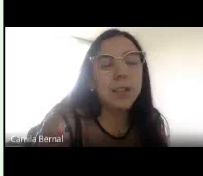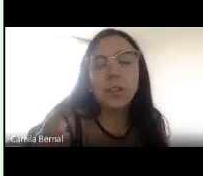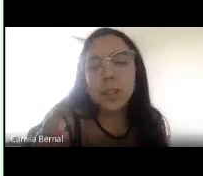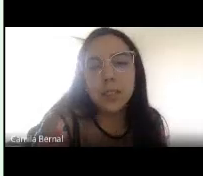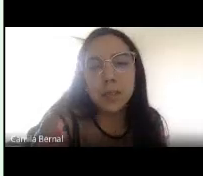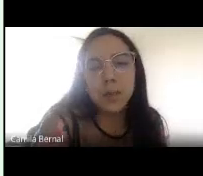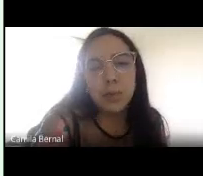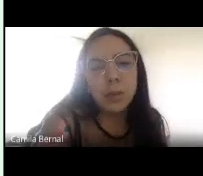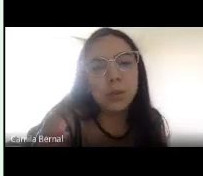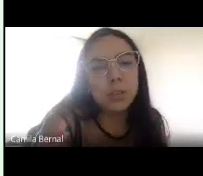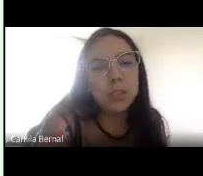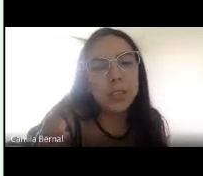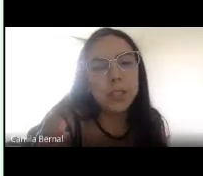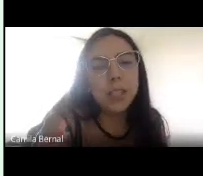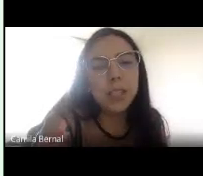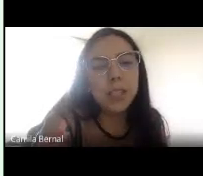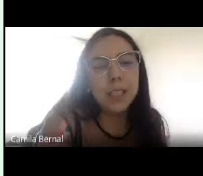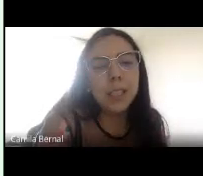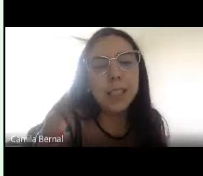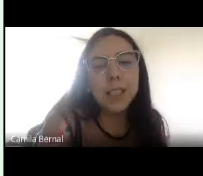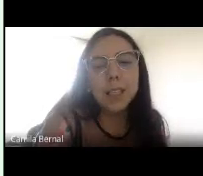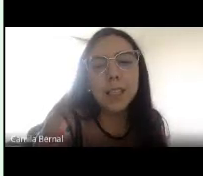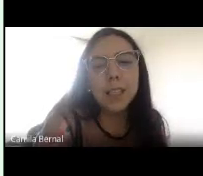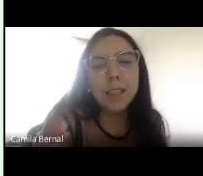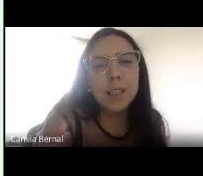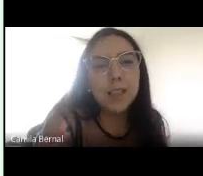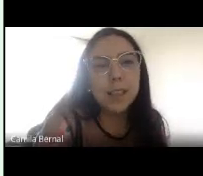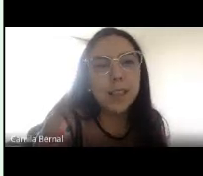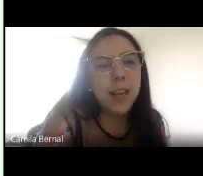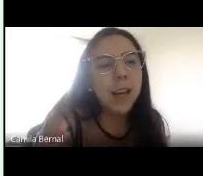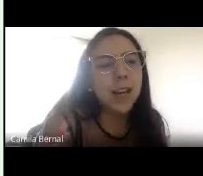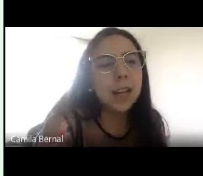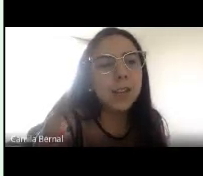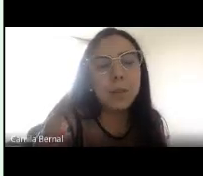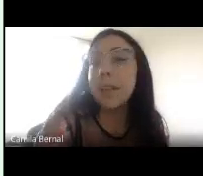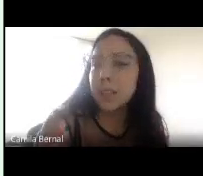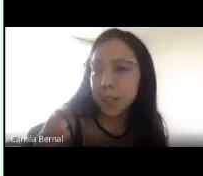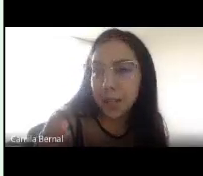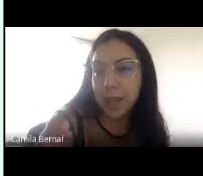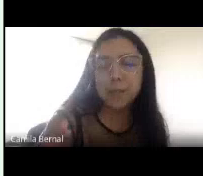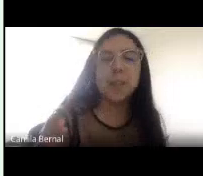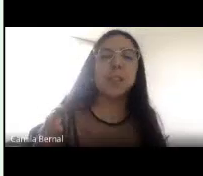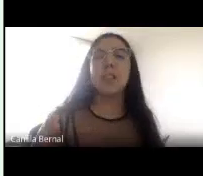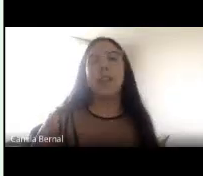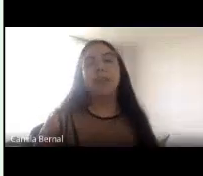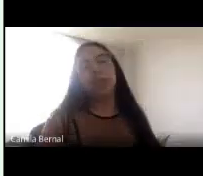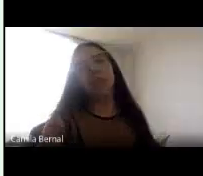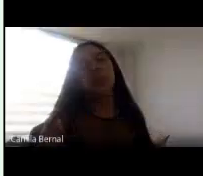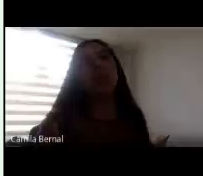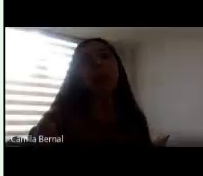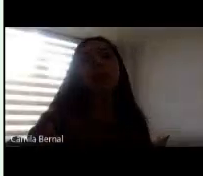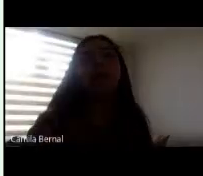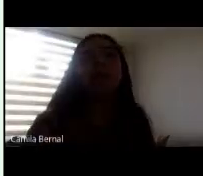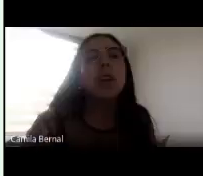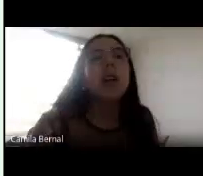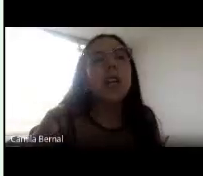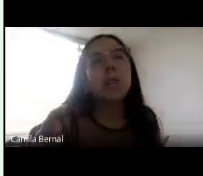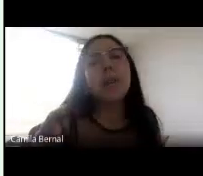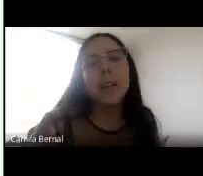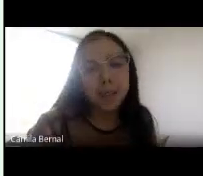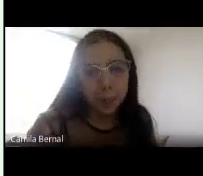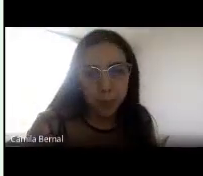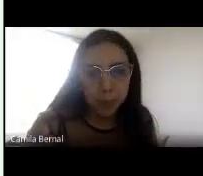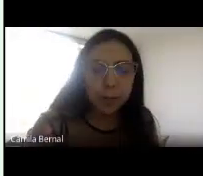Tercera lección o tercer módulo consiste en la contaminación y la desinfección del agua. Entonces, pues ya vimos